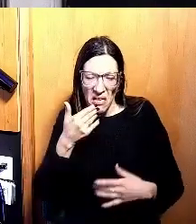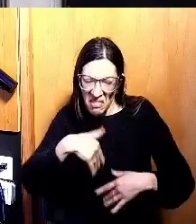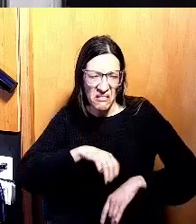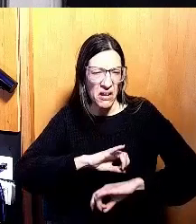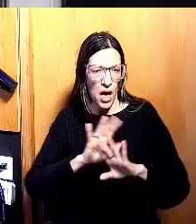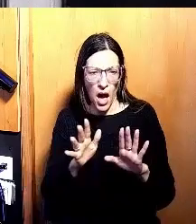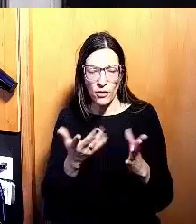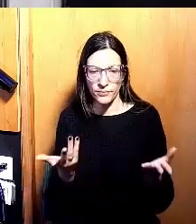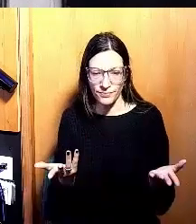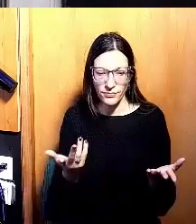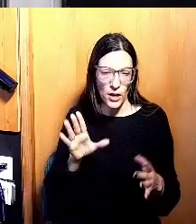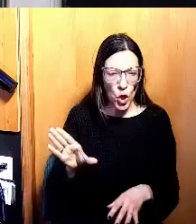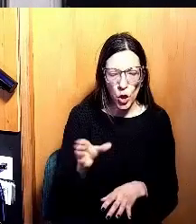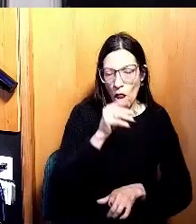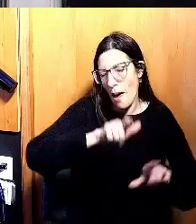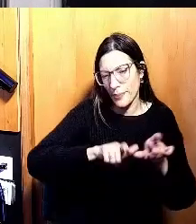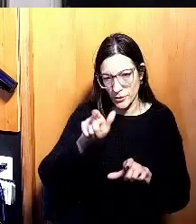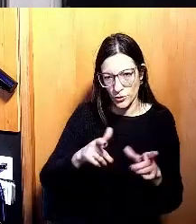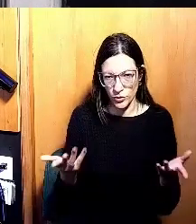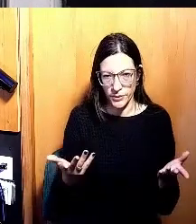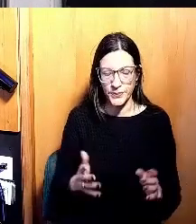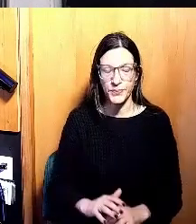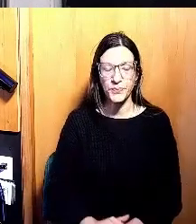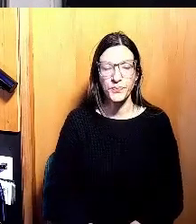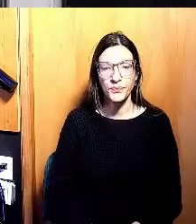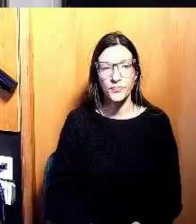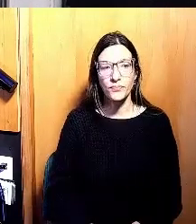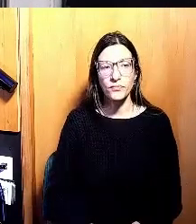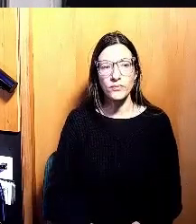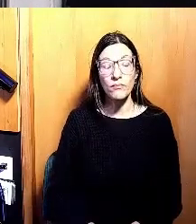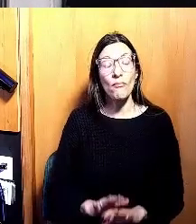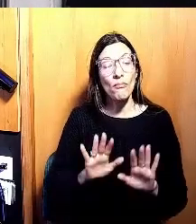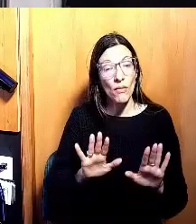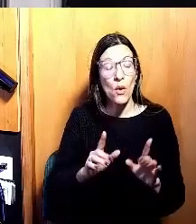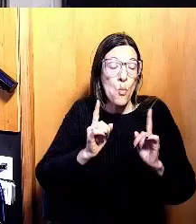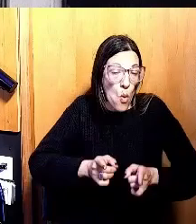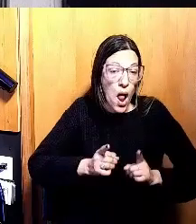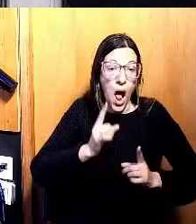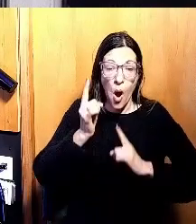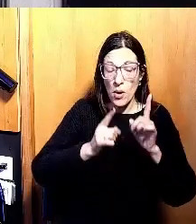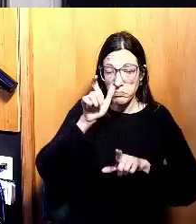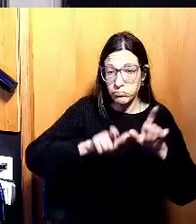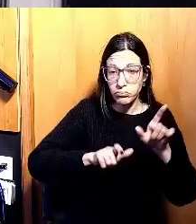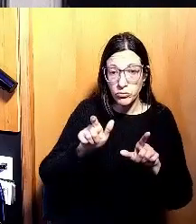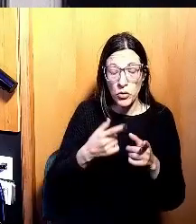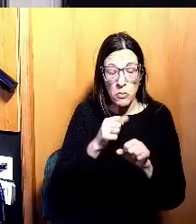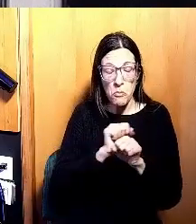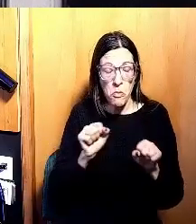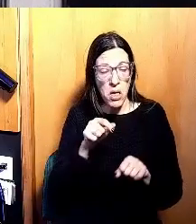tanto a la población, digamos, con cierto perfil técnico, que sin embargo igual van a ver que es